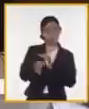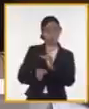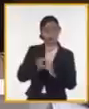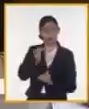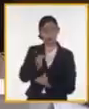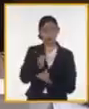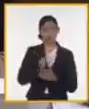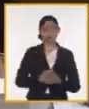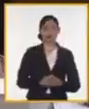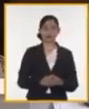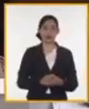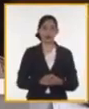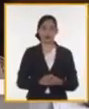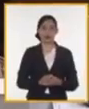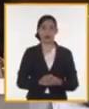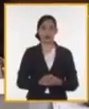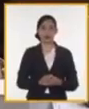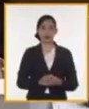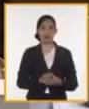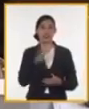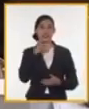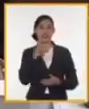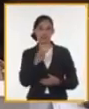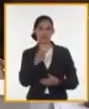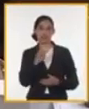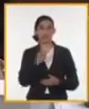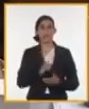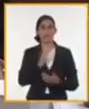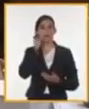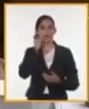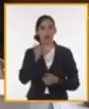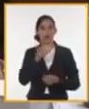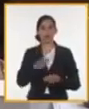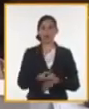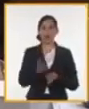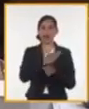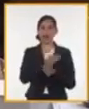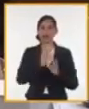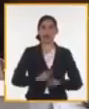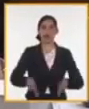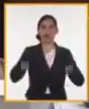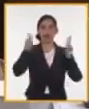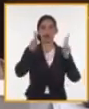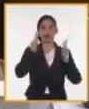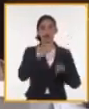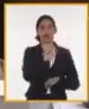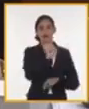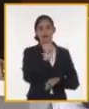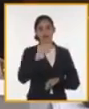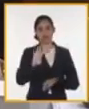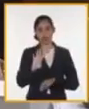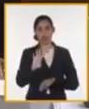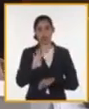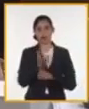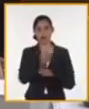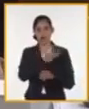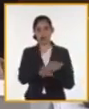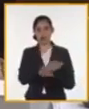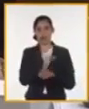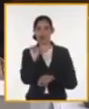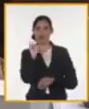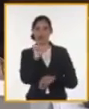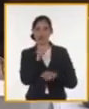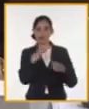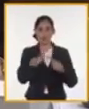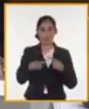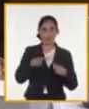Género. Yudeki se ha referido al acuerdo 74, que fue un acuerdo que adoptamos en el 7º pleno, que